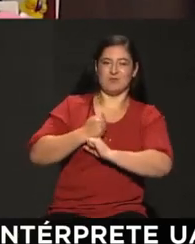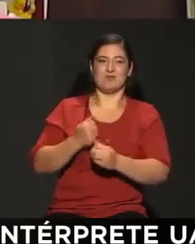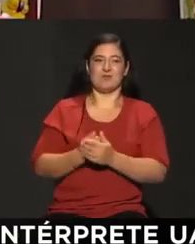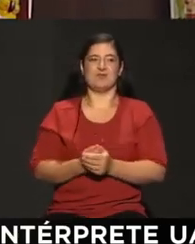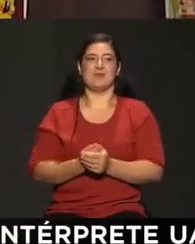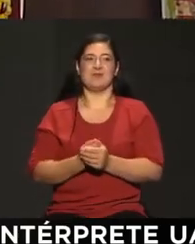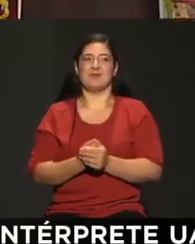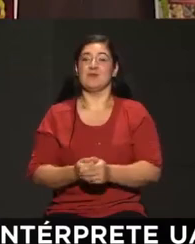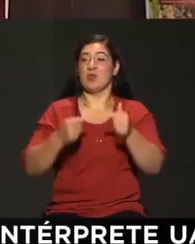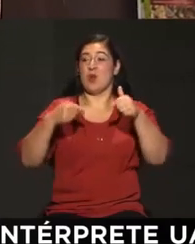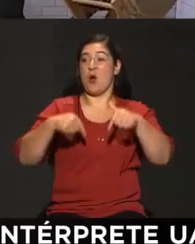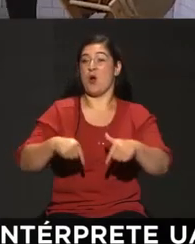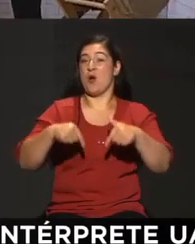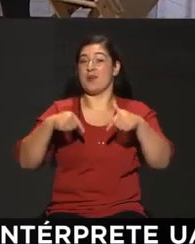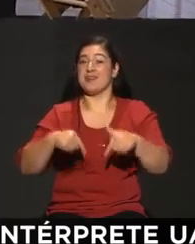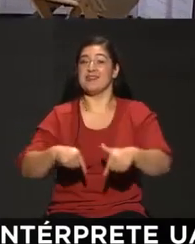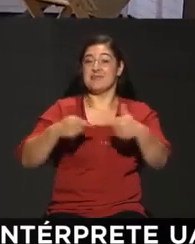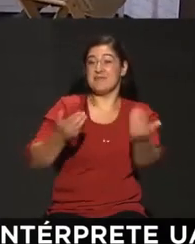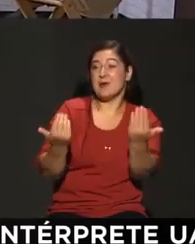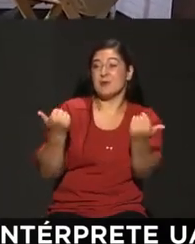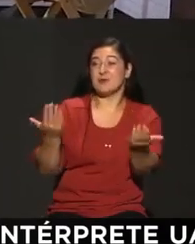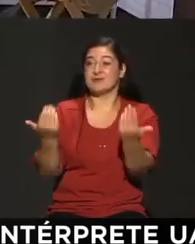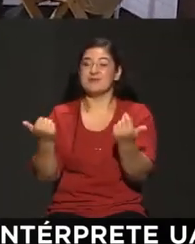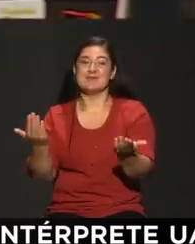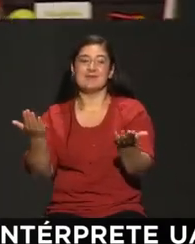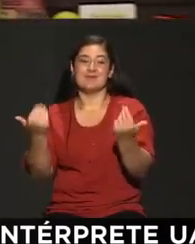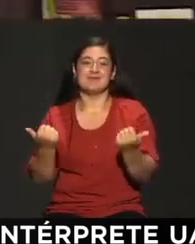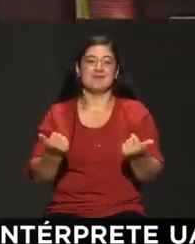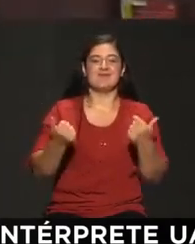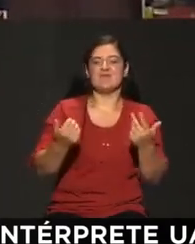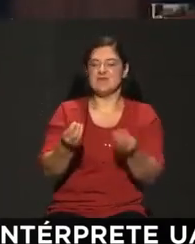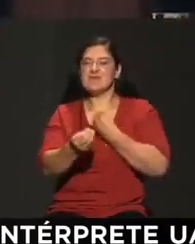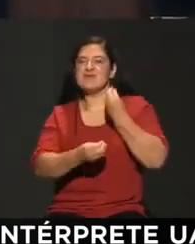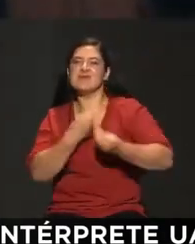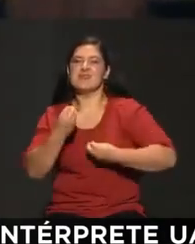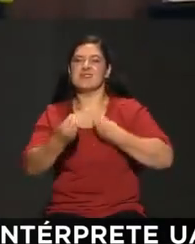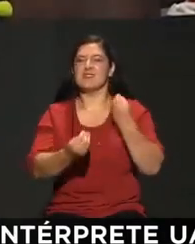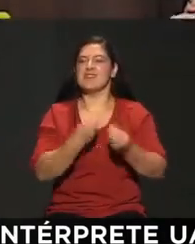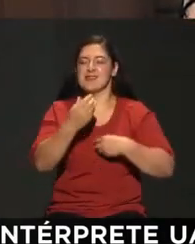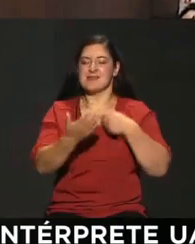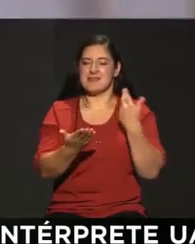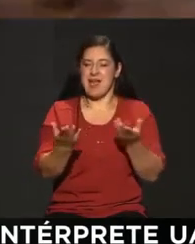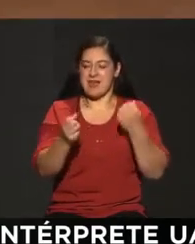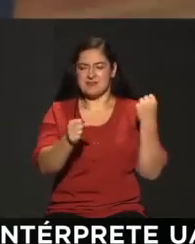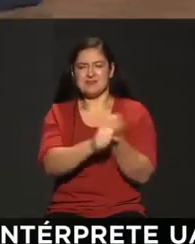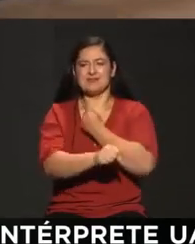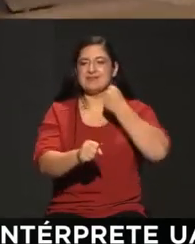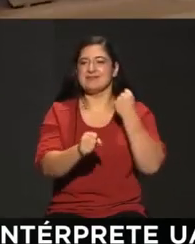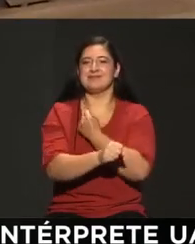Hoy vamos. ¿Cómo? Hoy vamos. A trabajar.